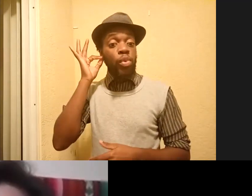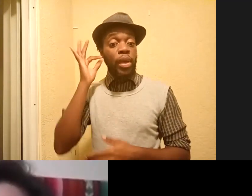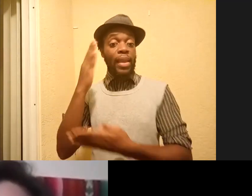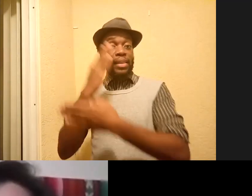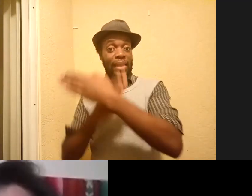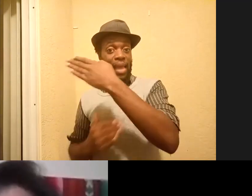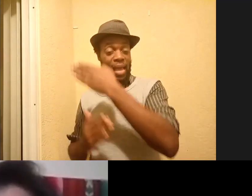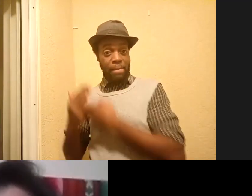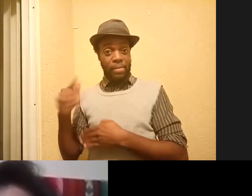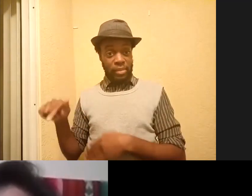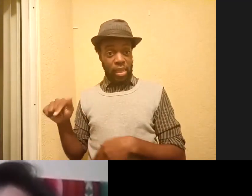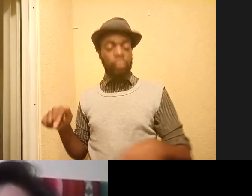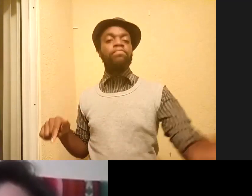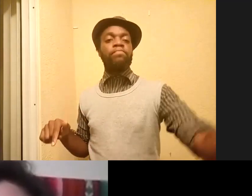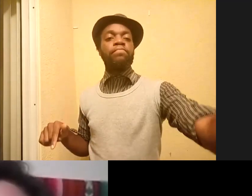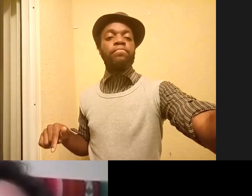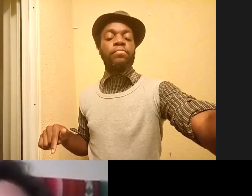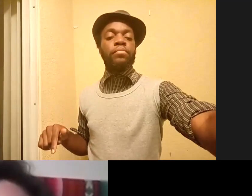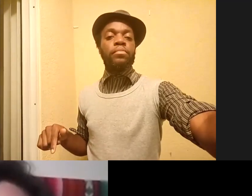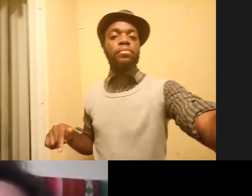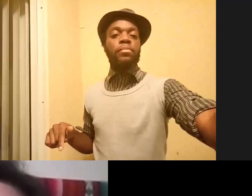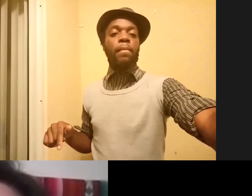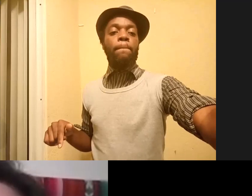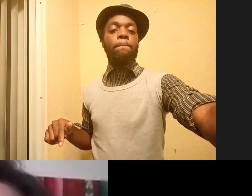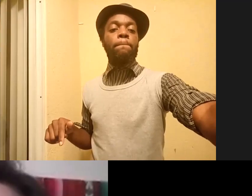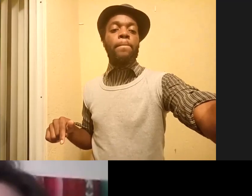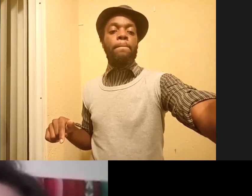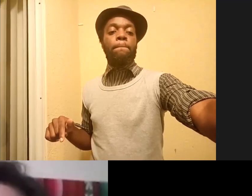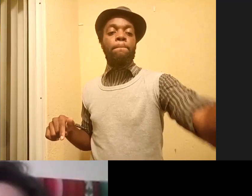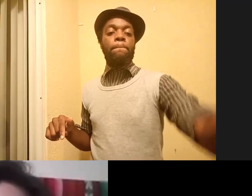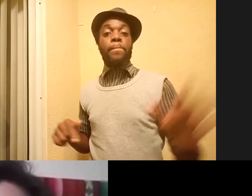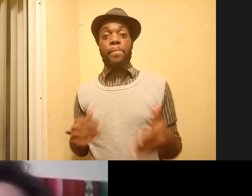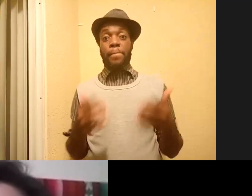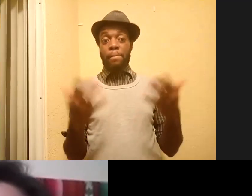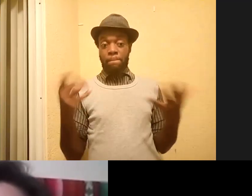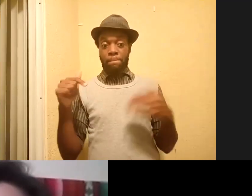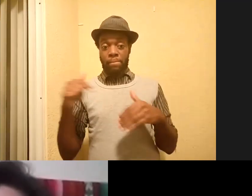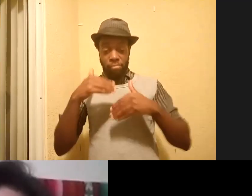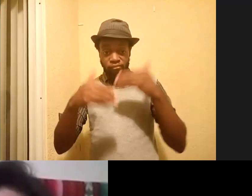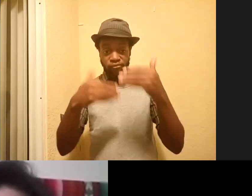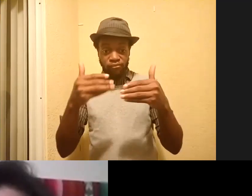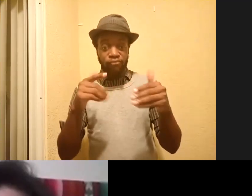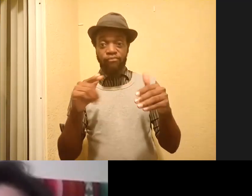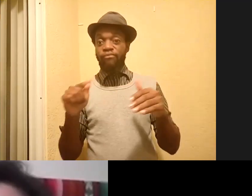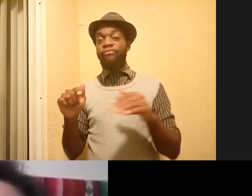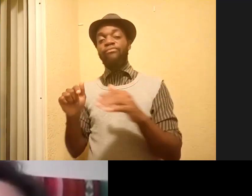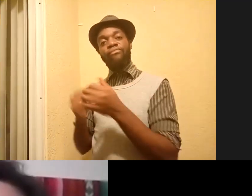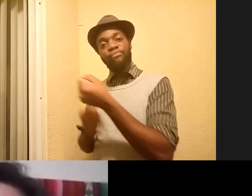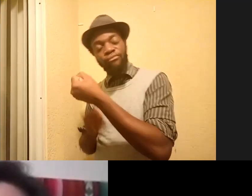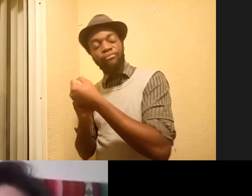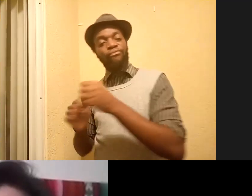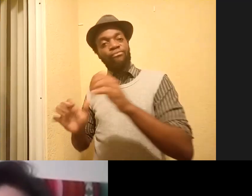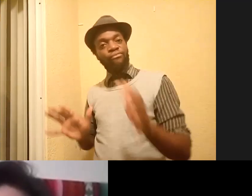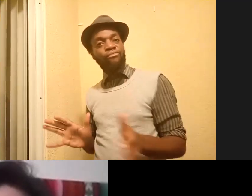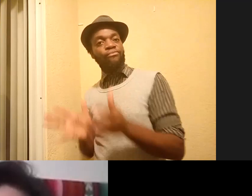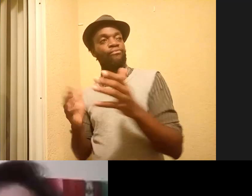planificada a los controles rutinarios. Y es justamente por este tema de la falta de accesibilidad,